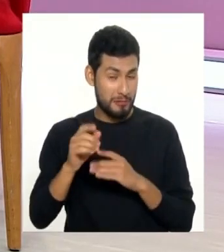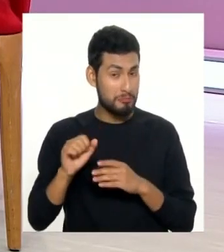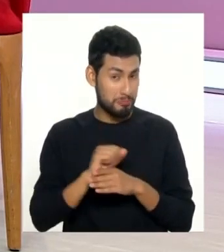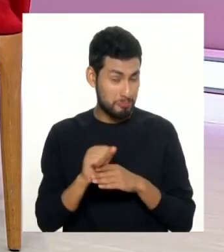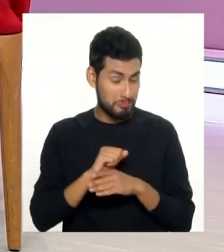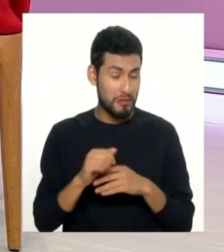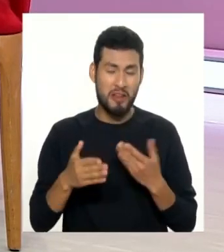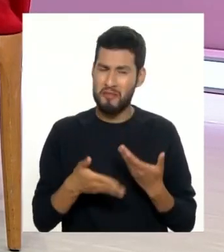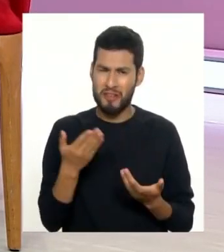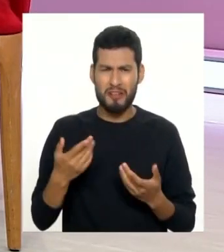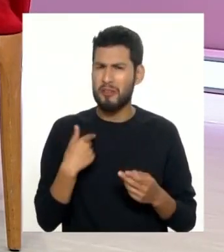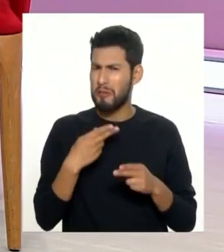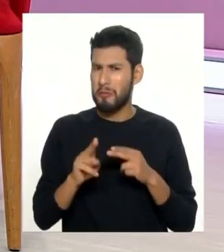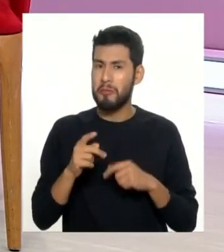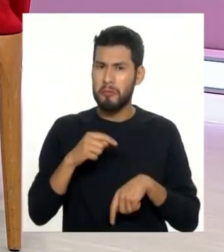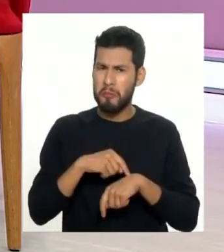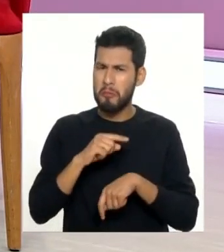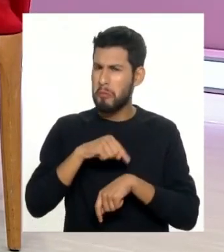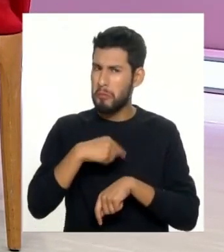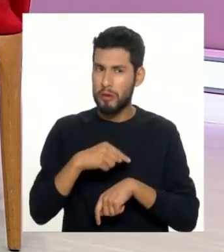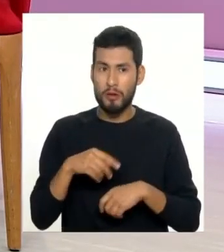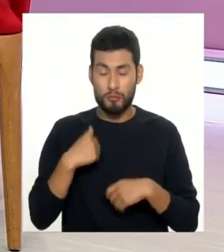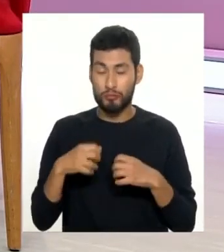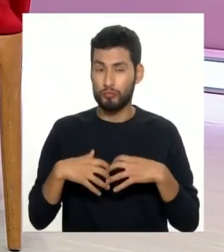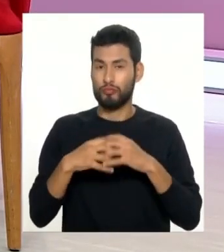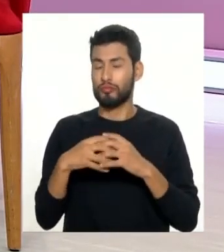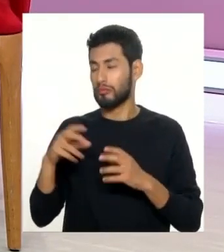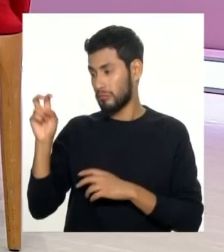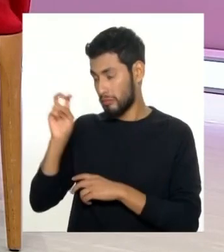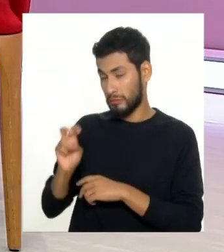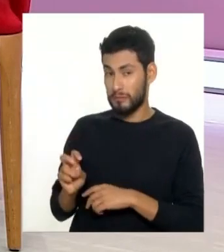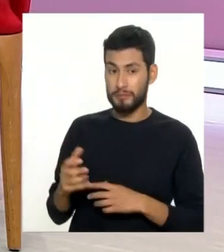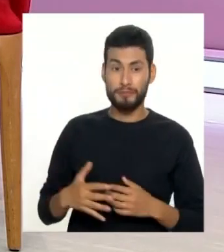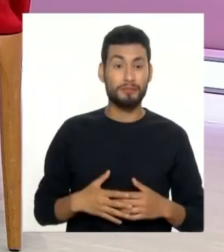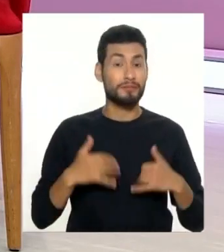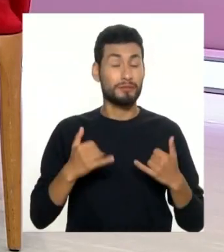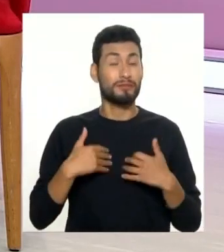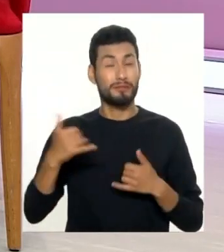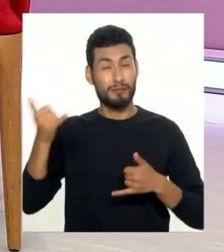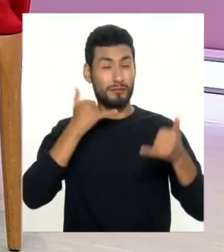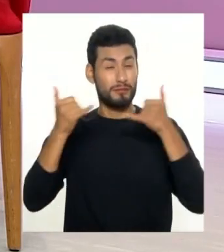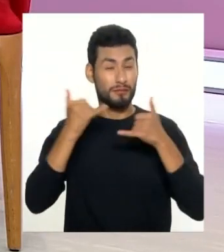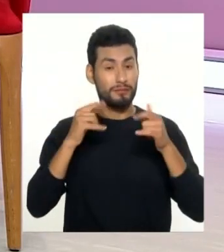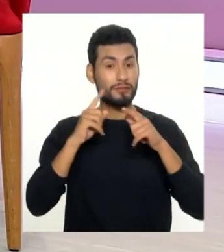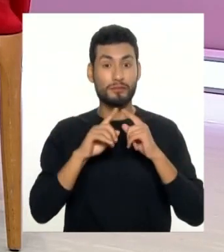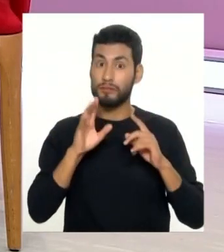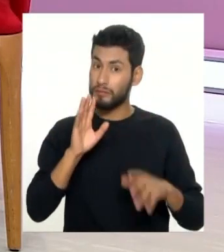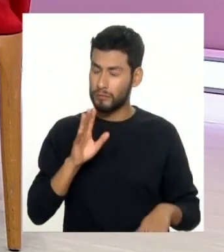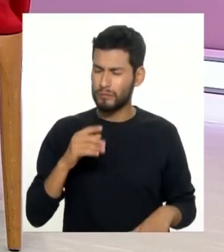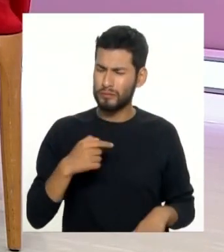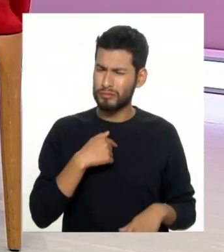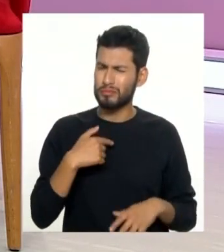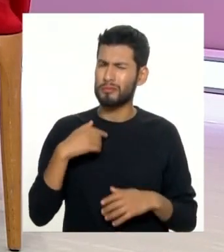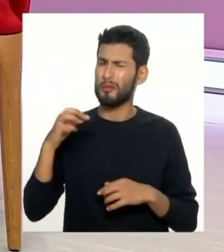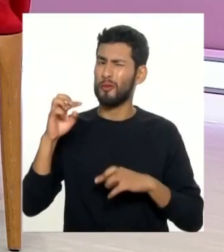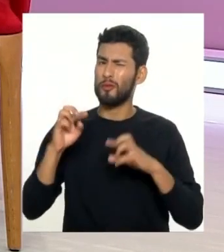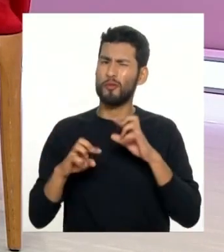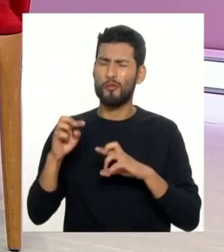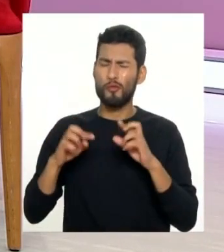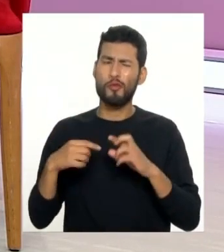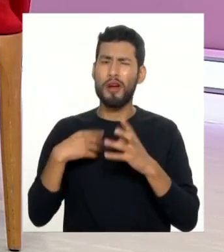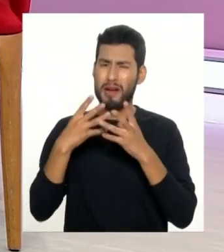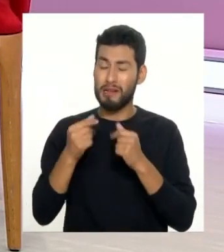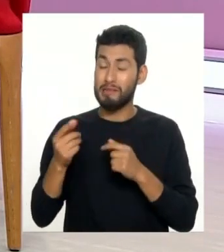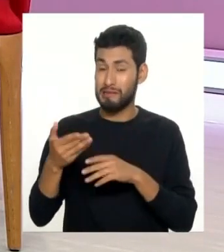ir con muy pocos minutos fortaleciendo la espalda. Tenemos varias llamadas, pero yo quería dejarle la inquietud también, antes